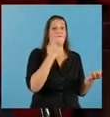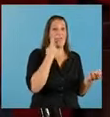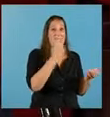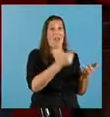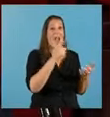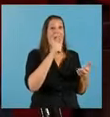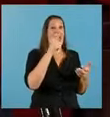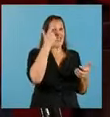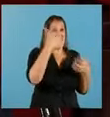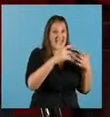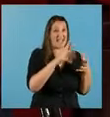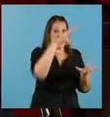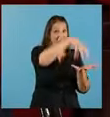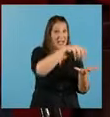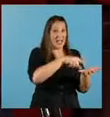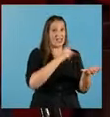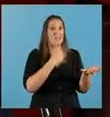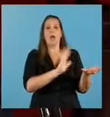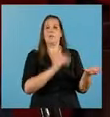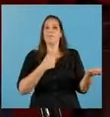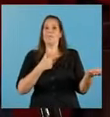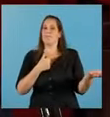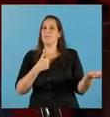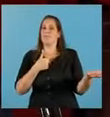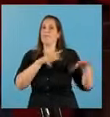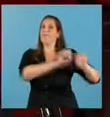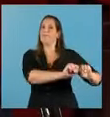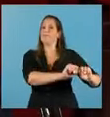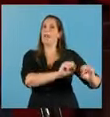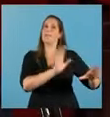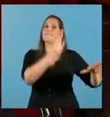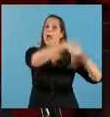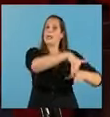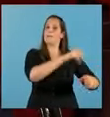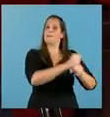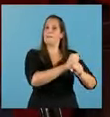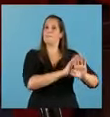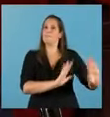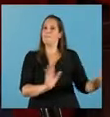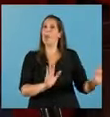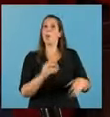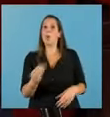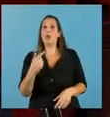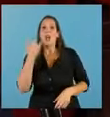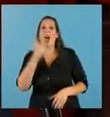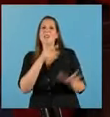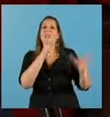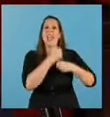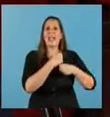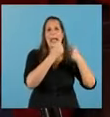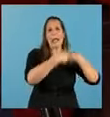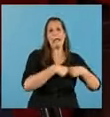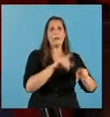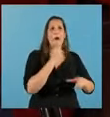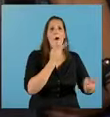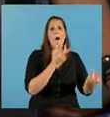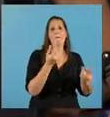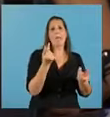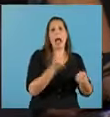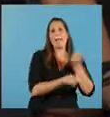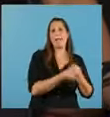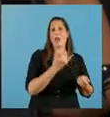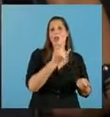el oscurantismo que imperó en estos años. Pusimos fin a la norma que tornó secreto el financiamiento del organismo.